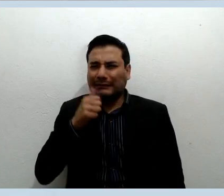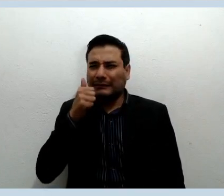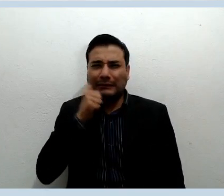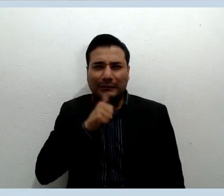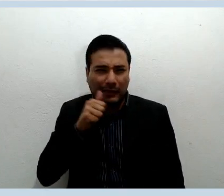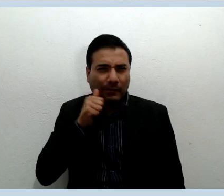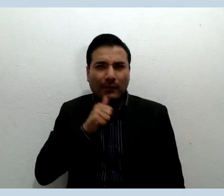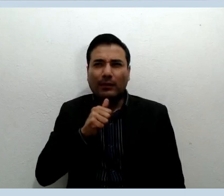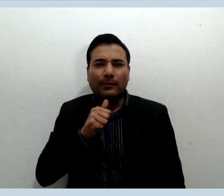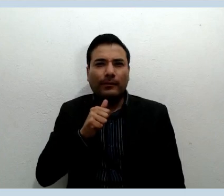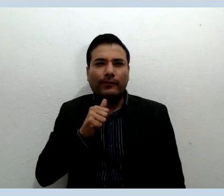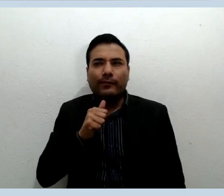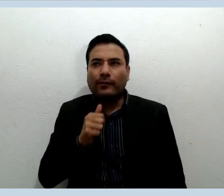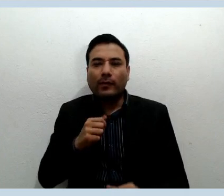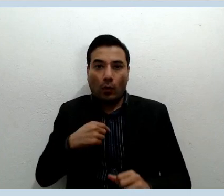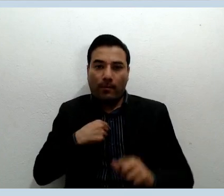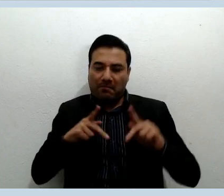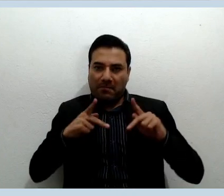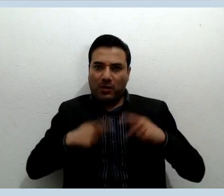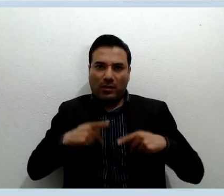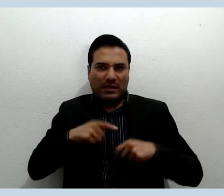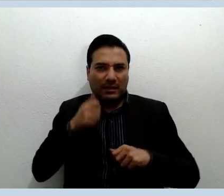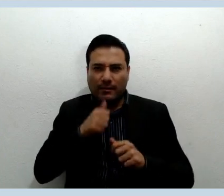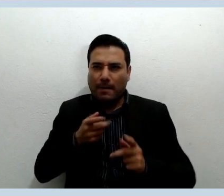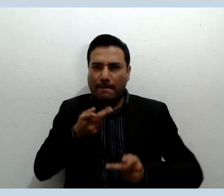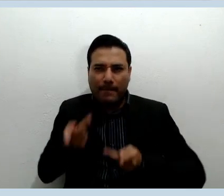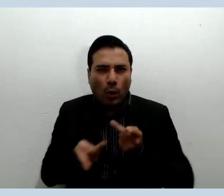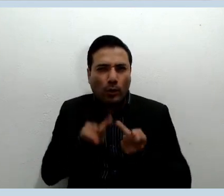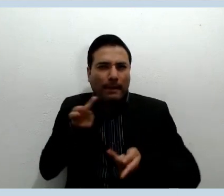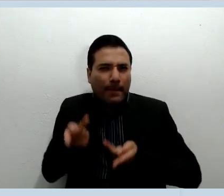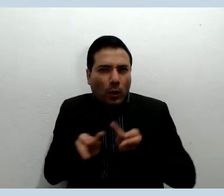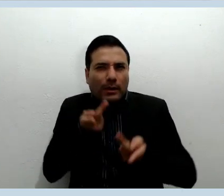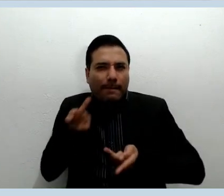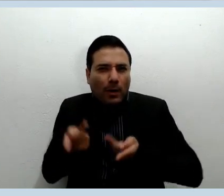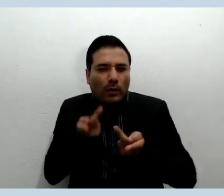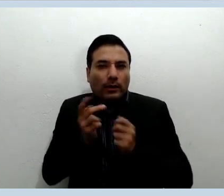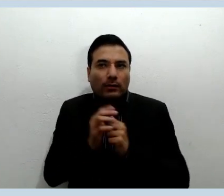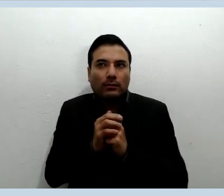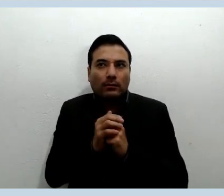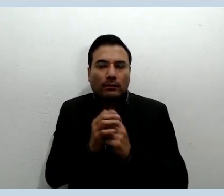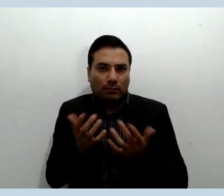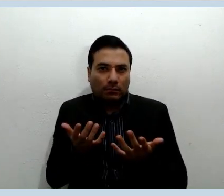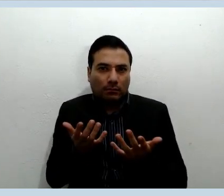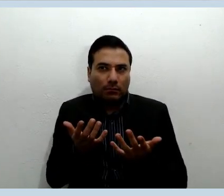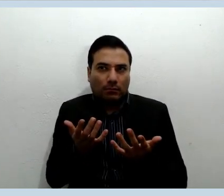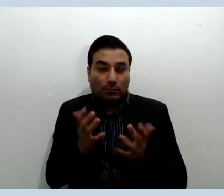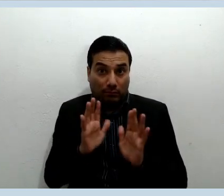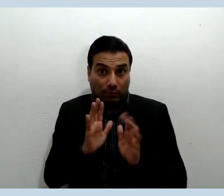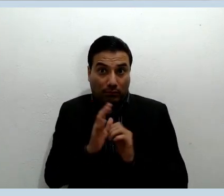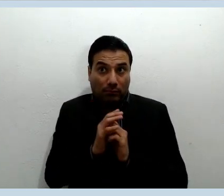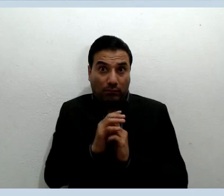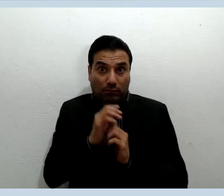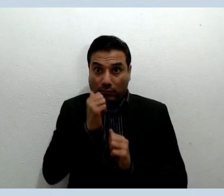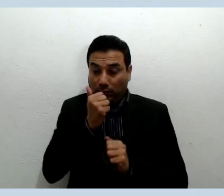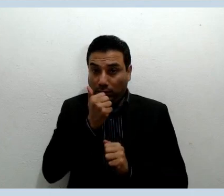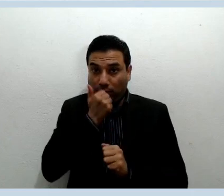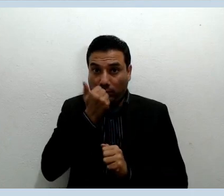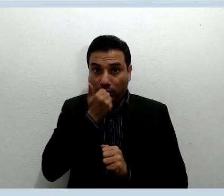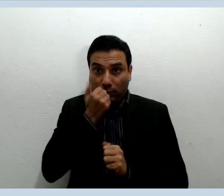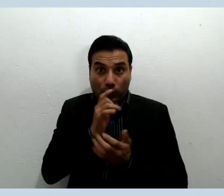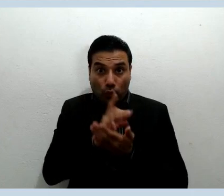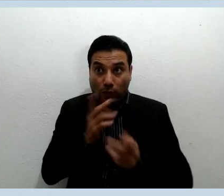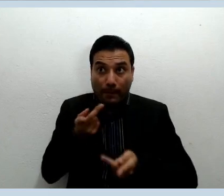también Creo que preguntarse muchísimo no tiene que ver con ser estudiante o estar inscrita sino esta como